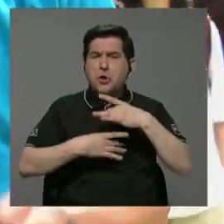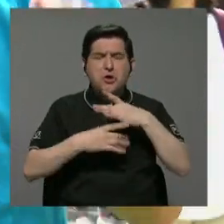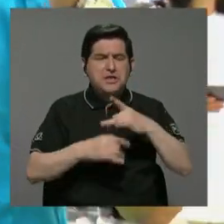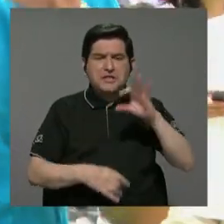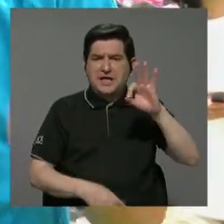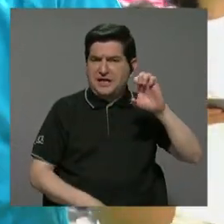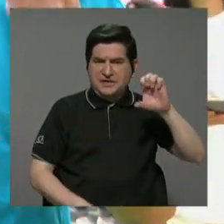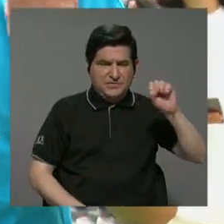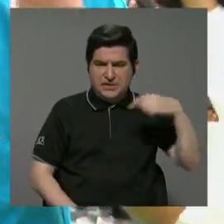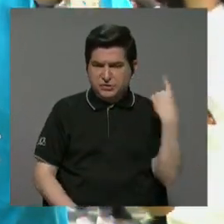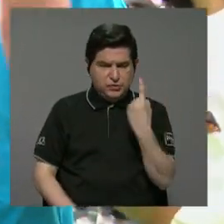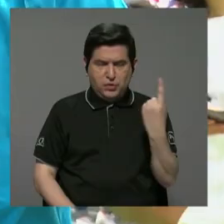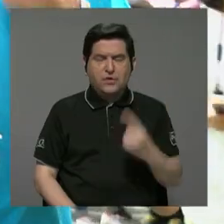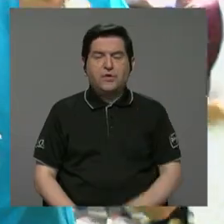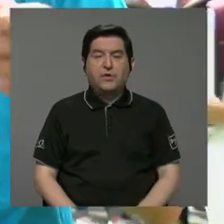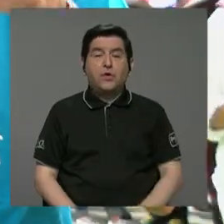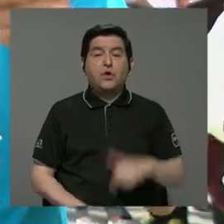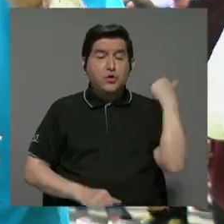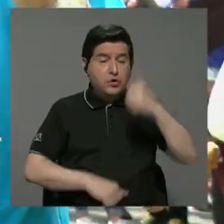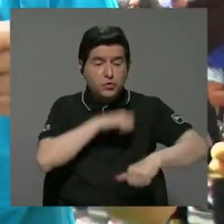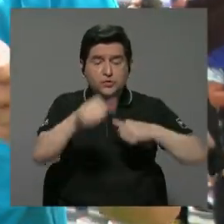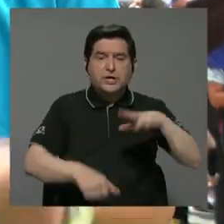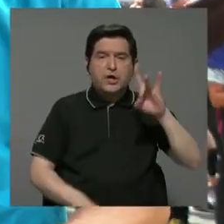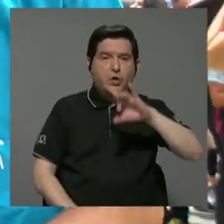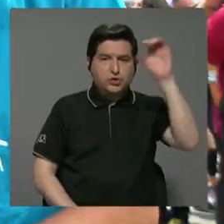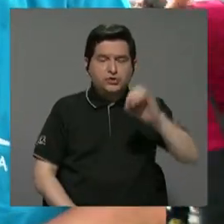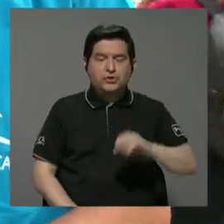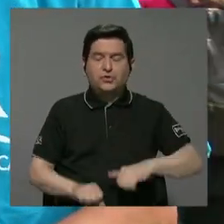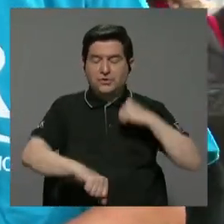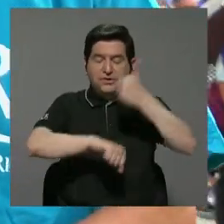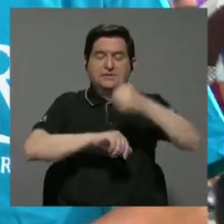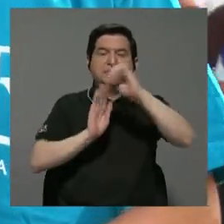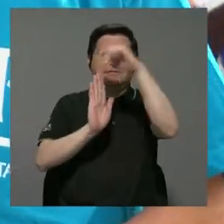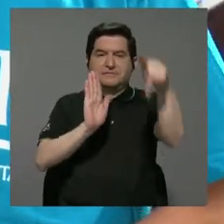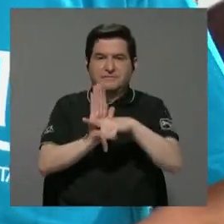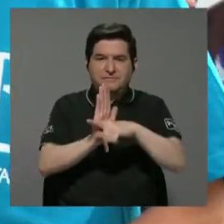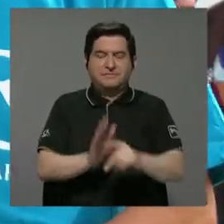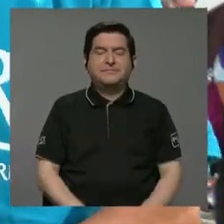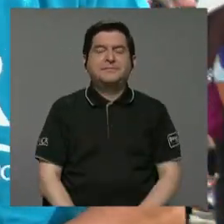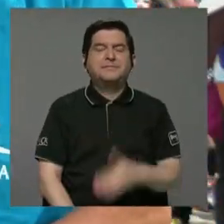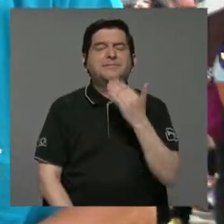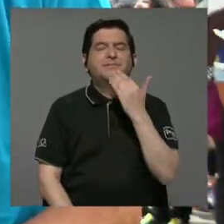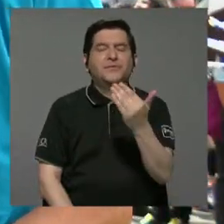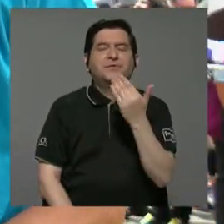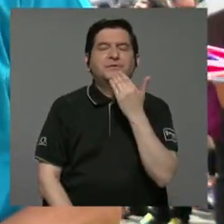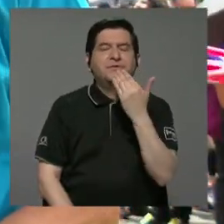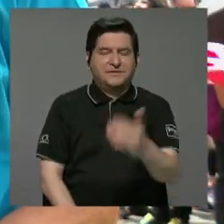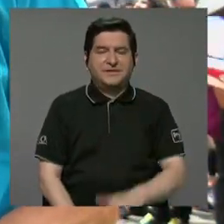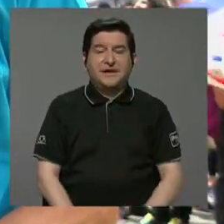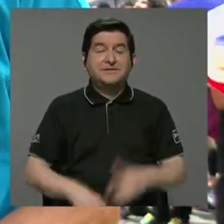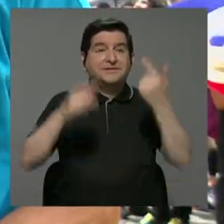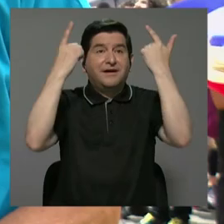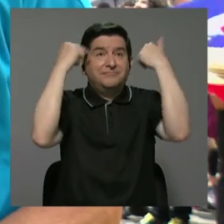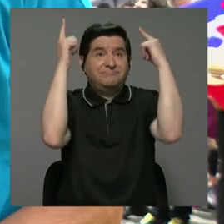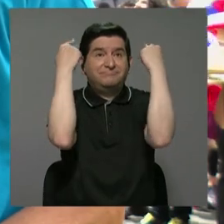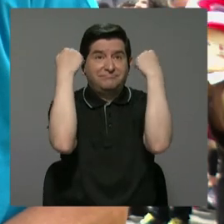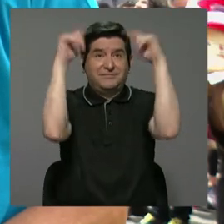FES, vamos a luchar por ese 8% constitucional. Bueno, muchísimas gracias, mucho